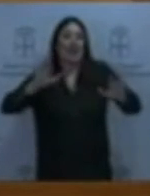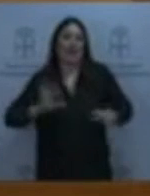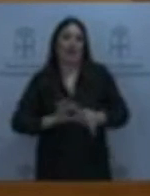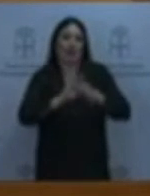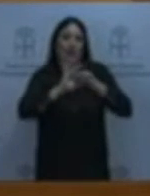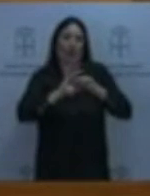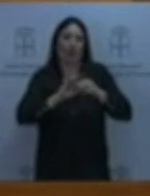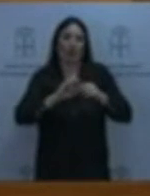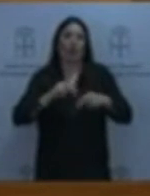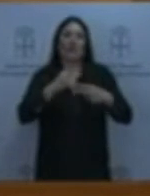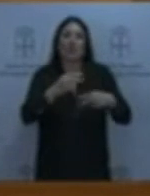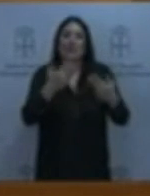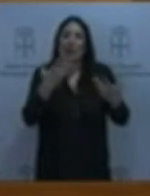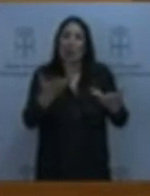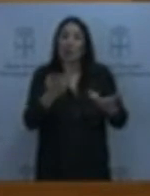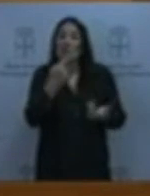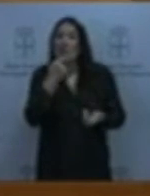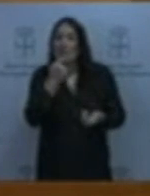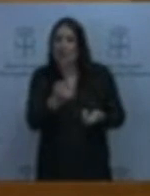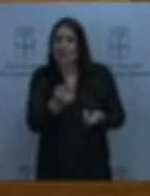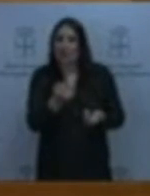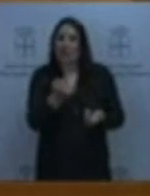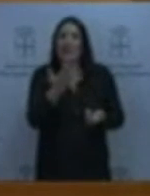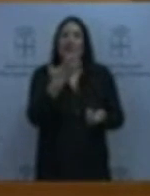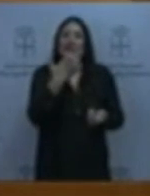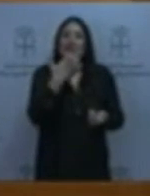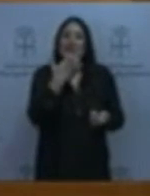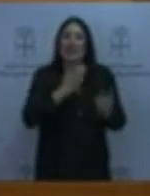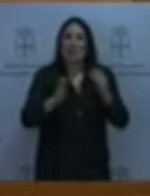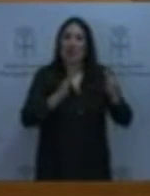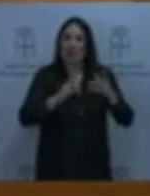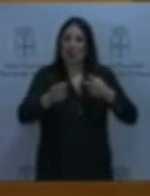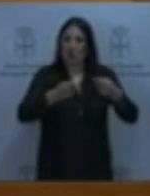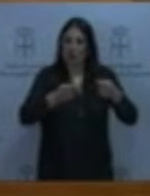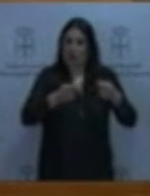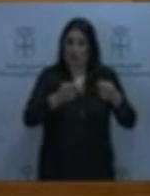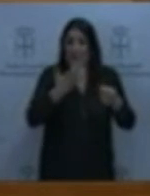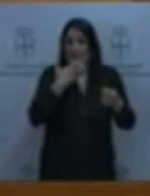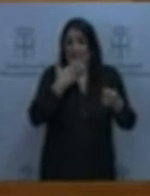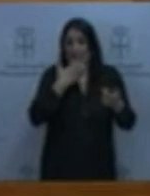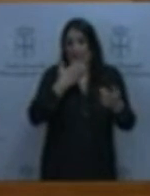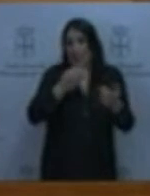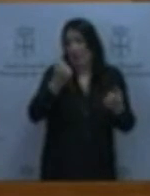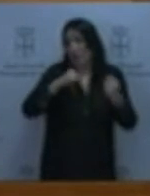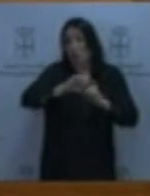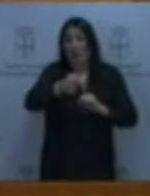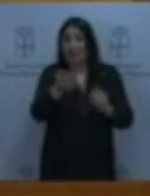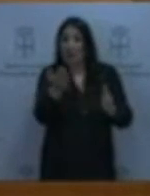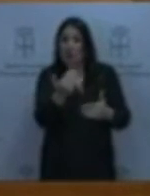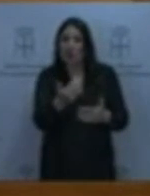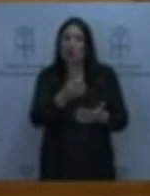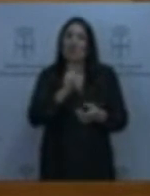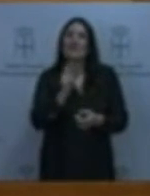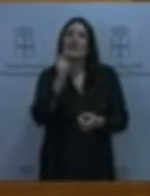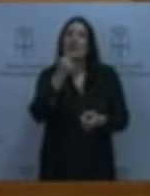actuación y habla de un principio de… Dice que si el íter del periodo de negociaciones no entraña en principio en mala fe, continúa la sentencia diciendo que ofrece el